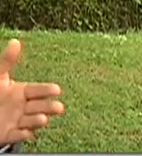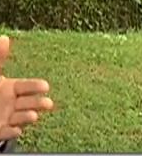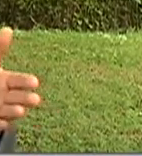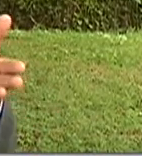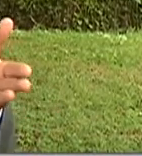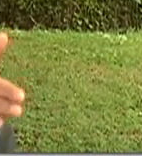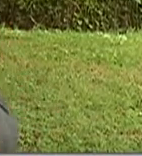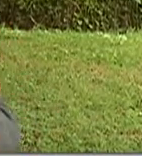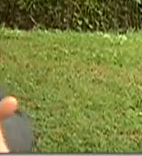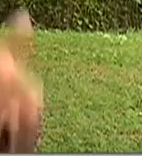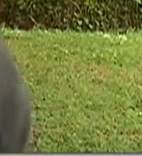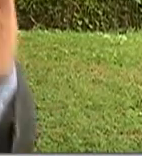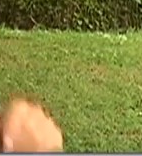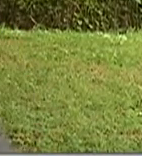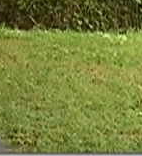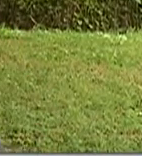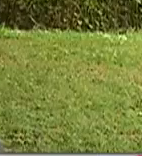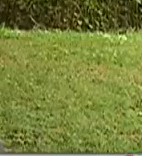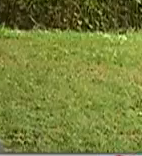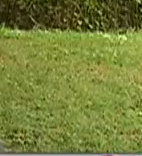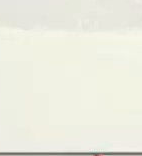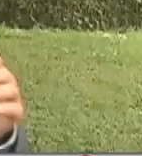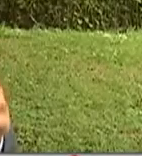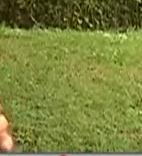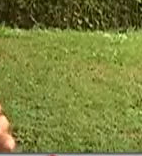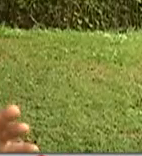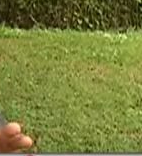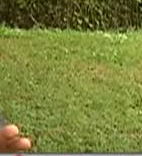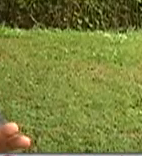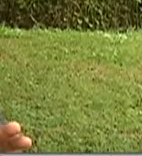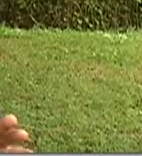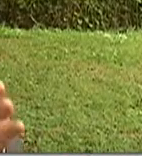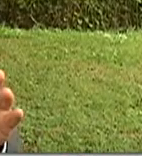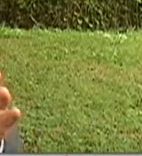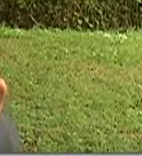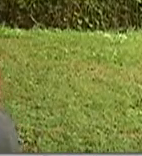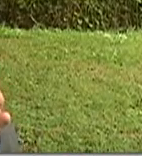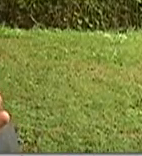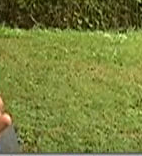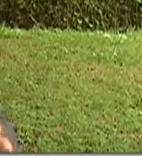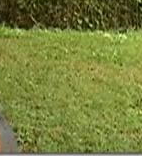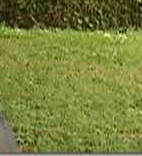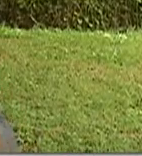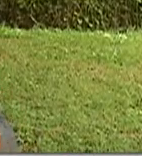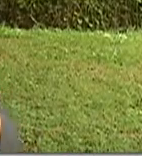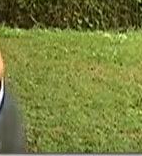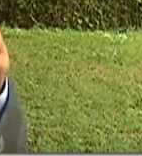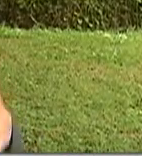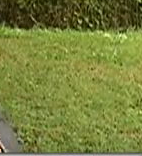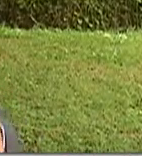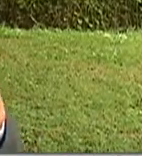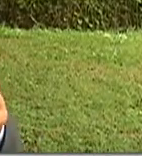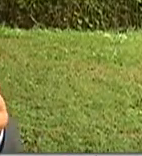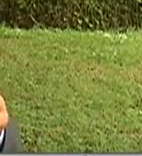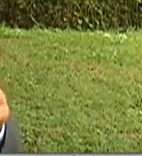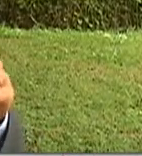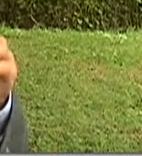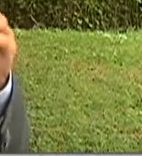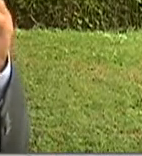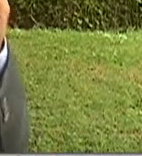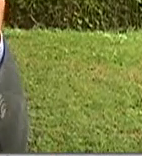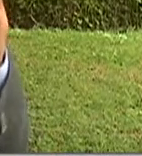Los conocemos, bueno, porque circulamos por ellos, ¿verdad? Esa fue la respuesta que tuvo la